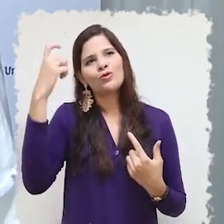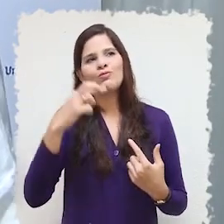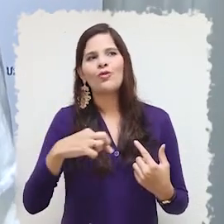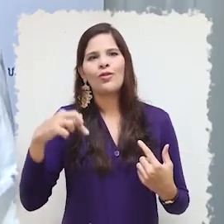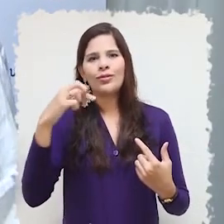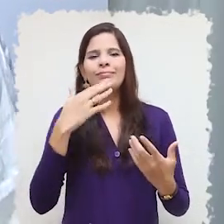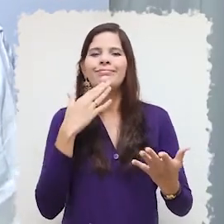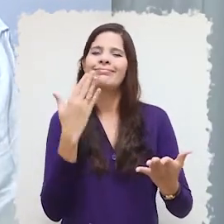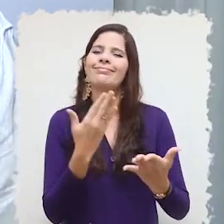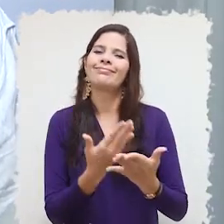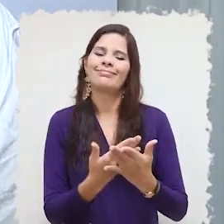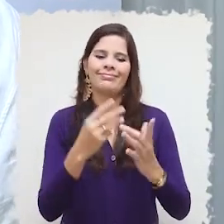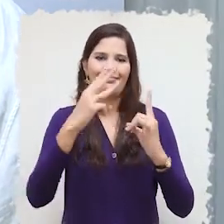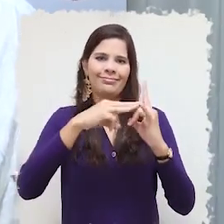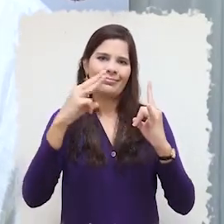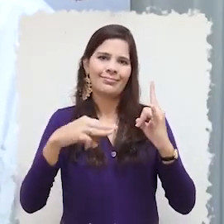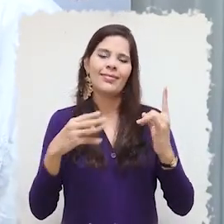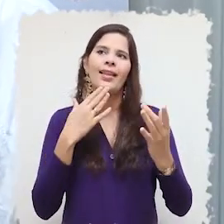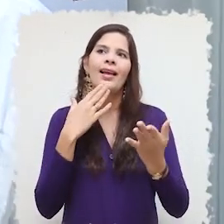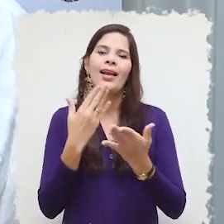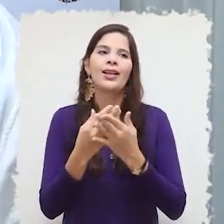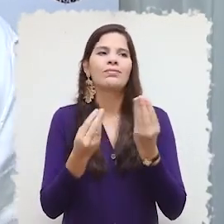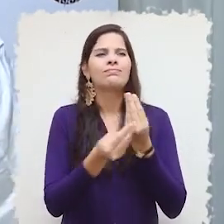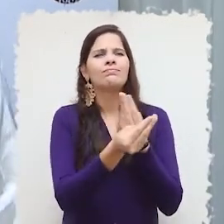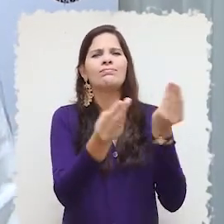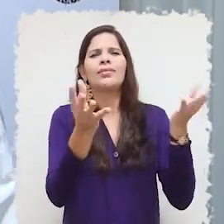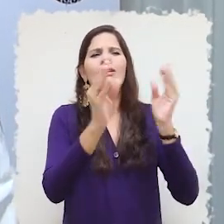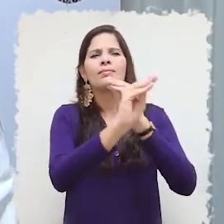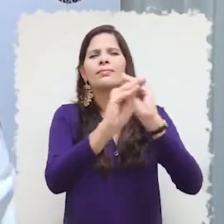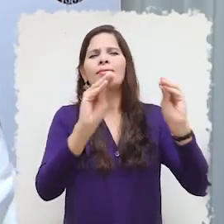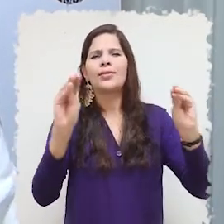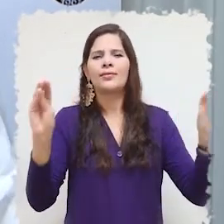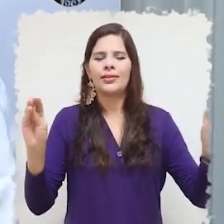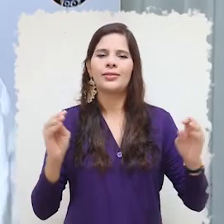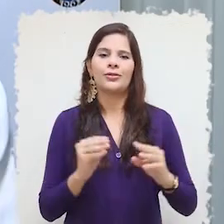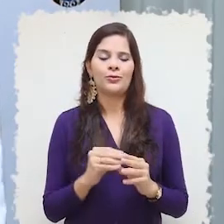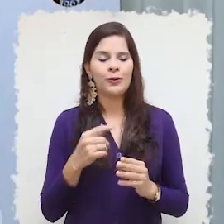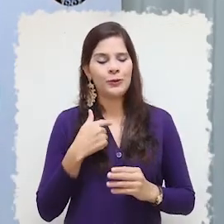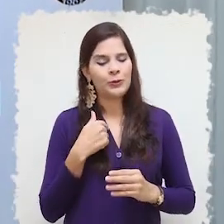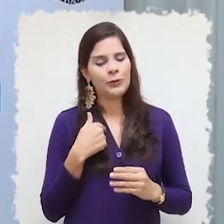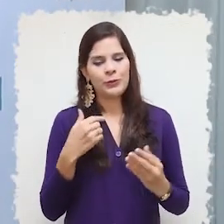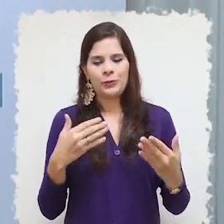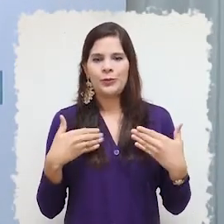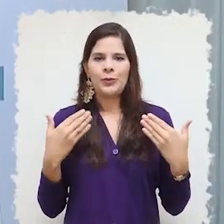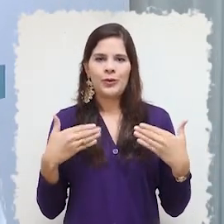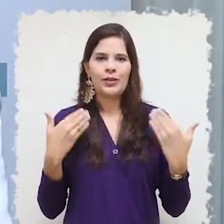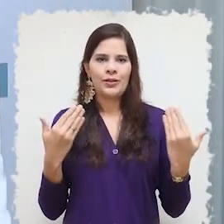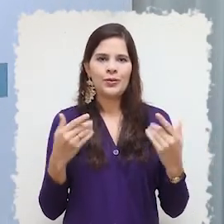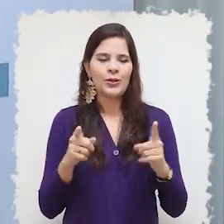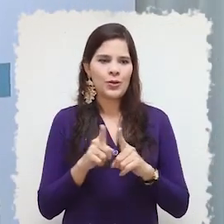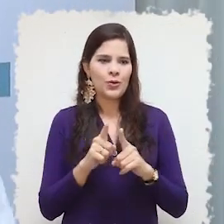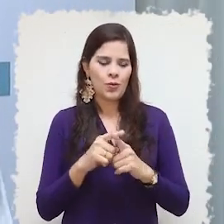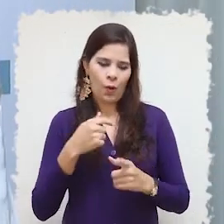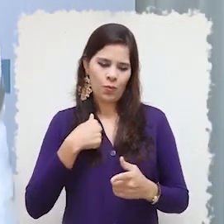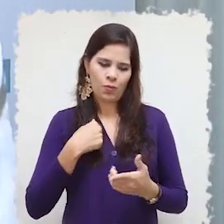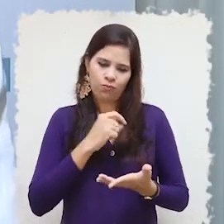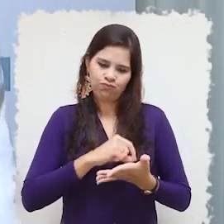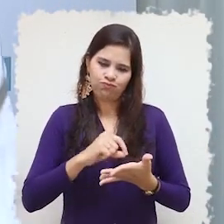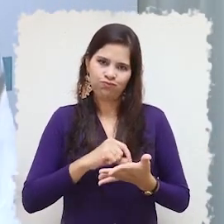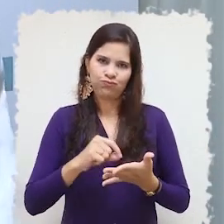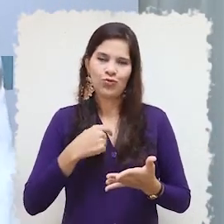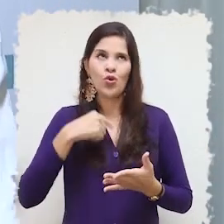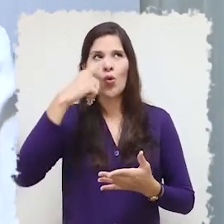Gracias a ustedes por decirle al mundo que esto estaba escrito dentro de